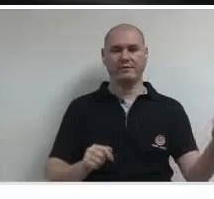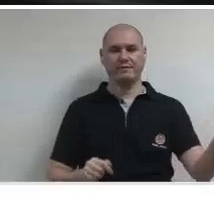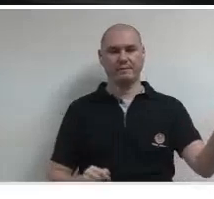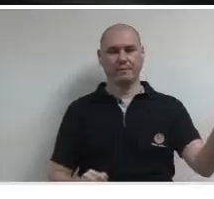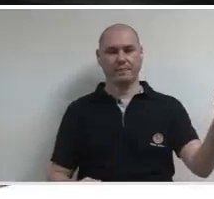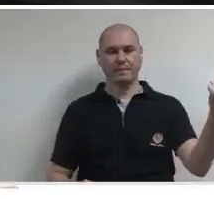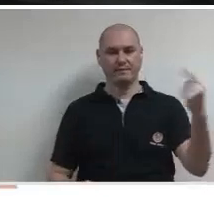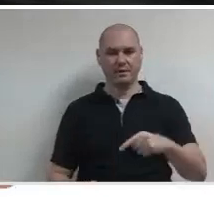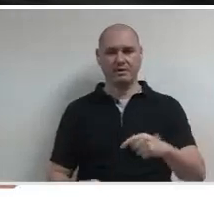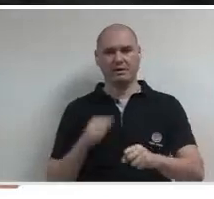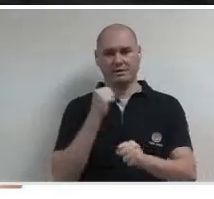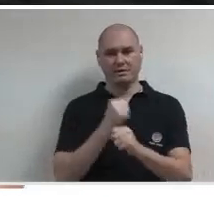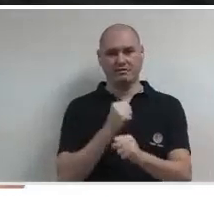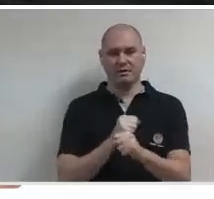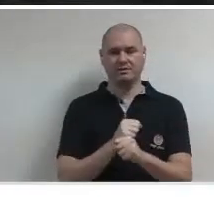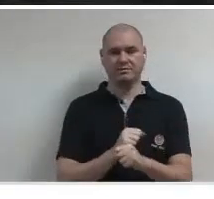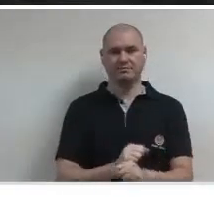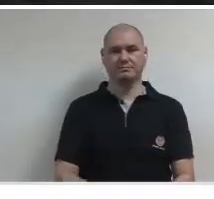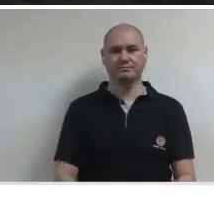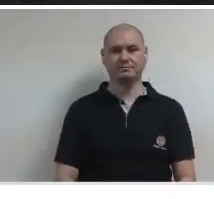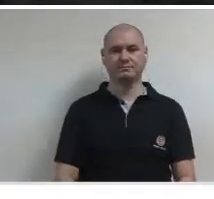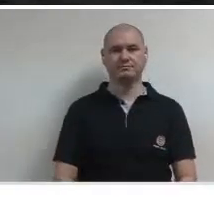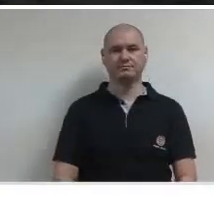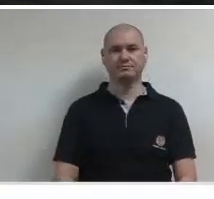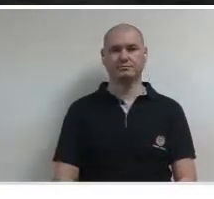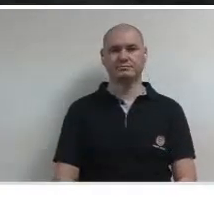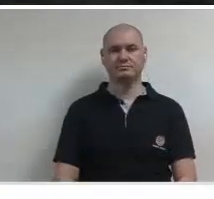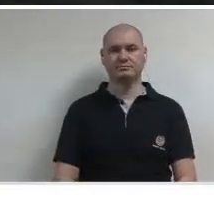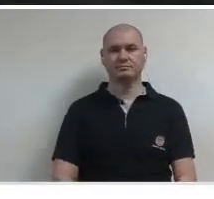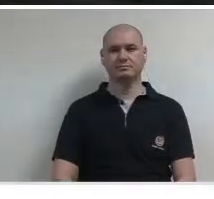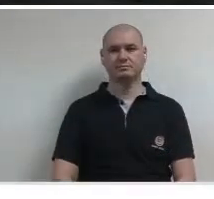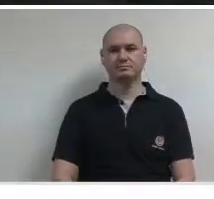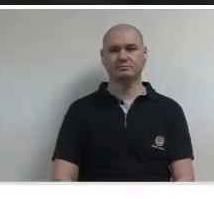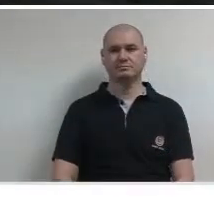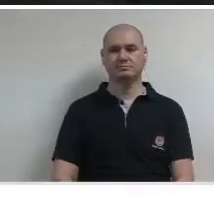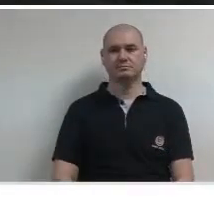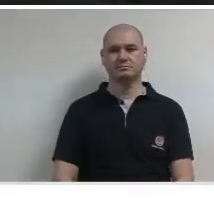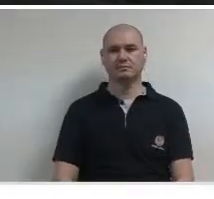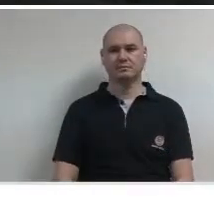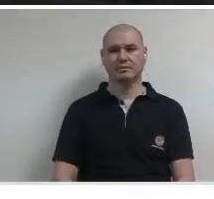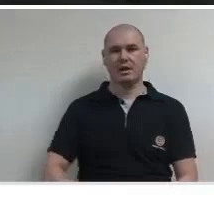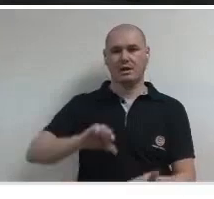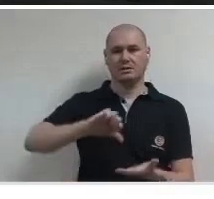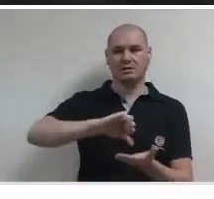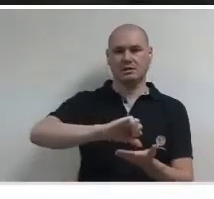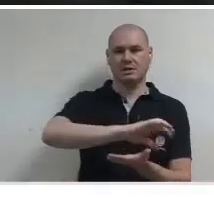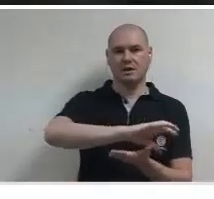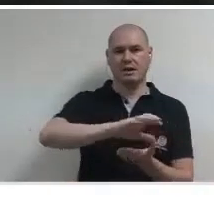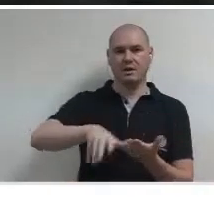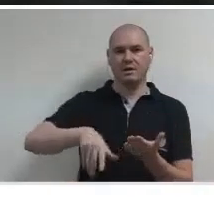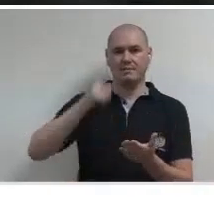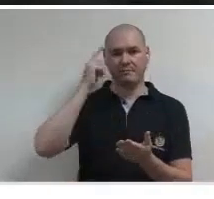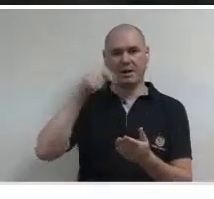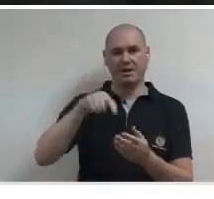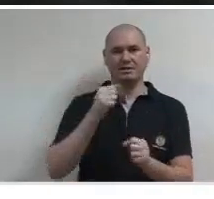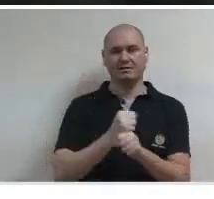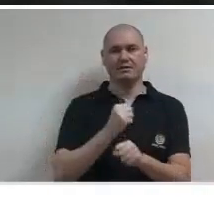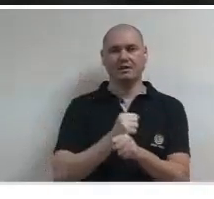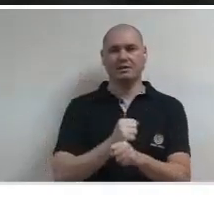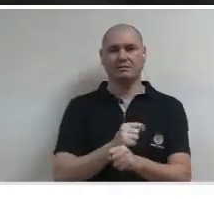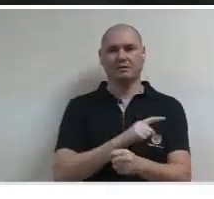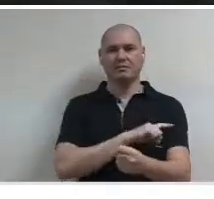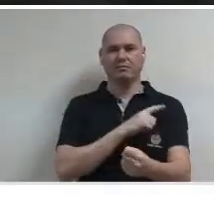caso ministro superintendiente un pepe guava es íramo y cada uno dice oñe comisionar central